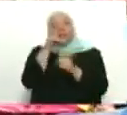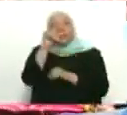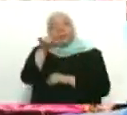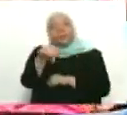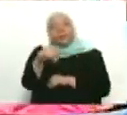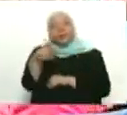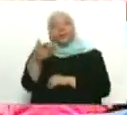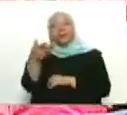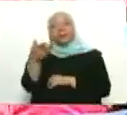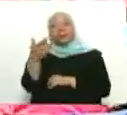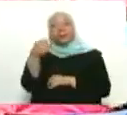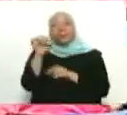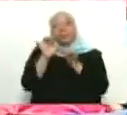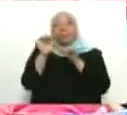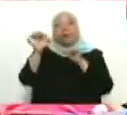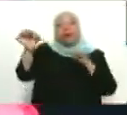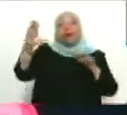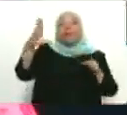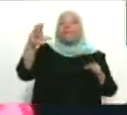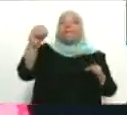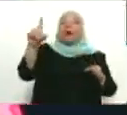del Baúl, que está más lejos,